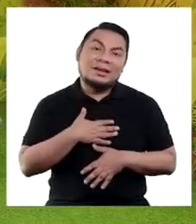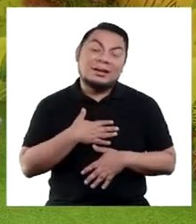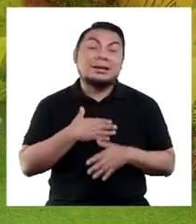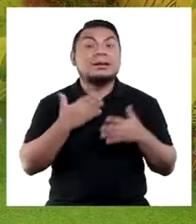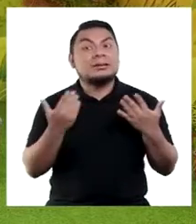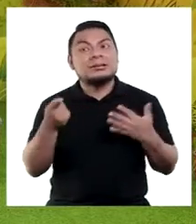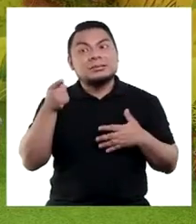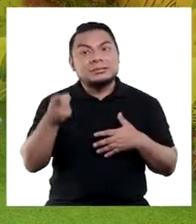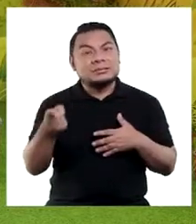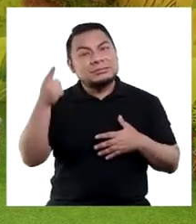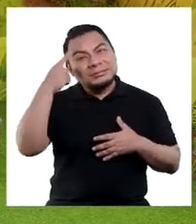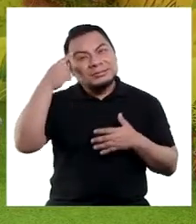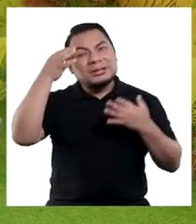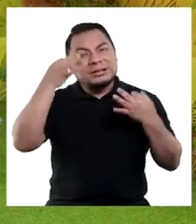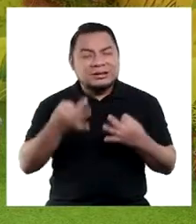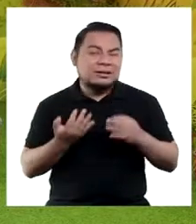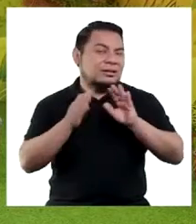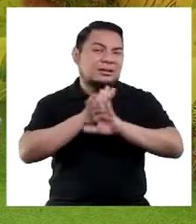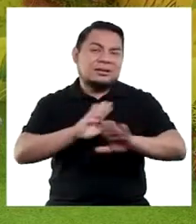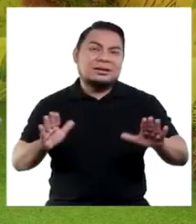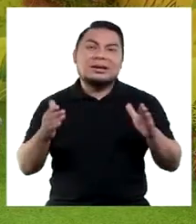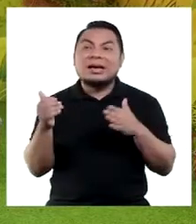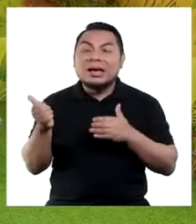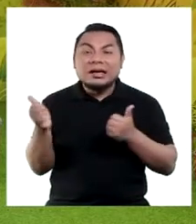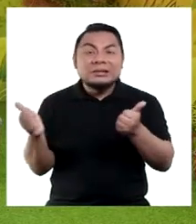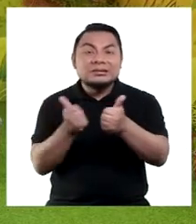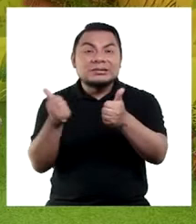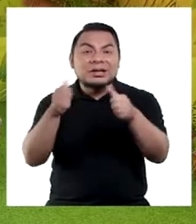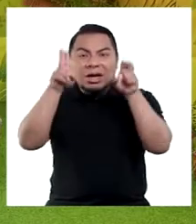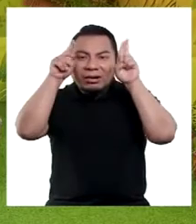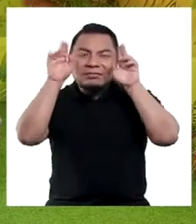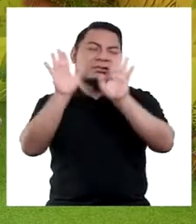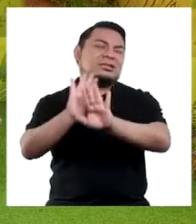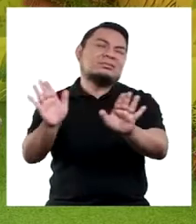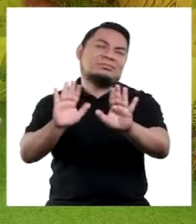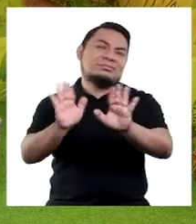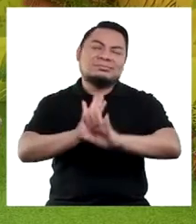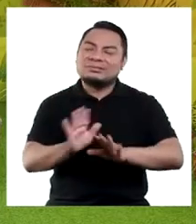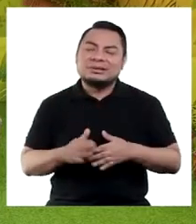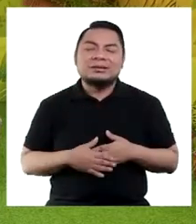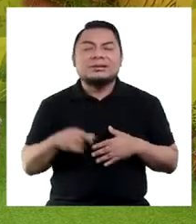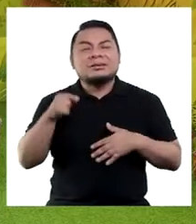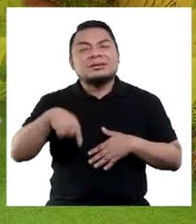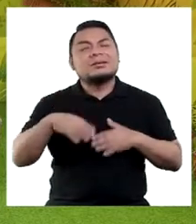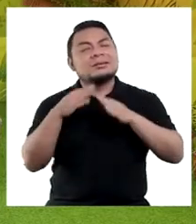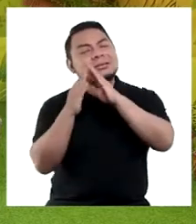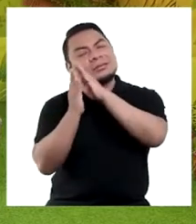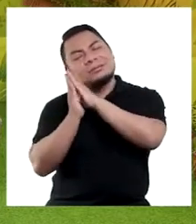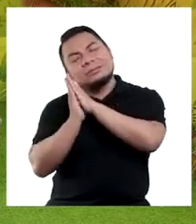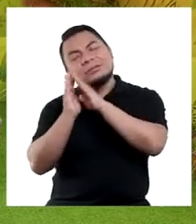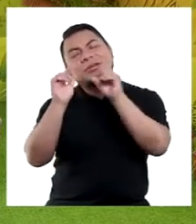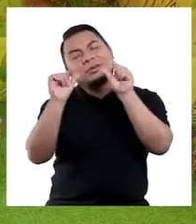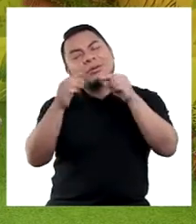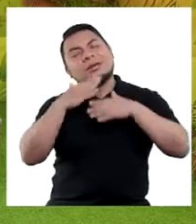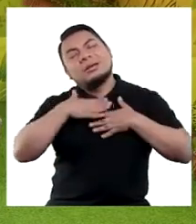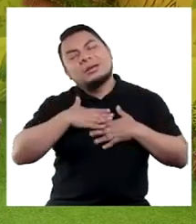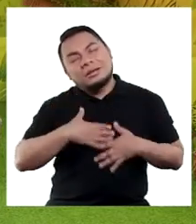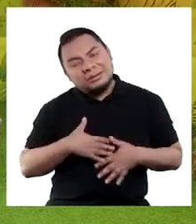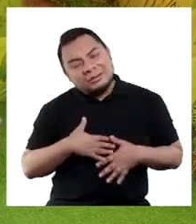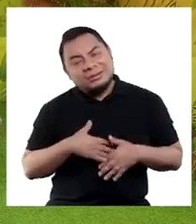y además decidieron que ya no iban a seguir el conejito y se echaron para reponer sus